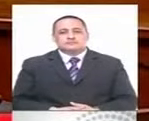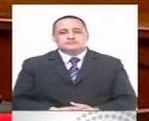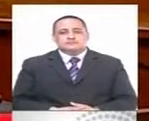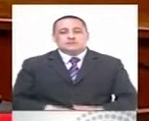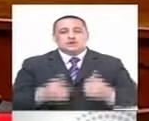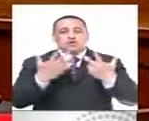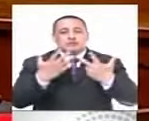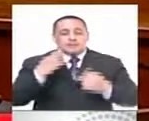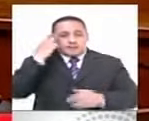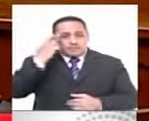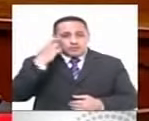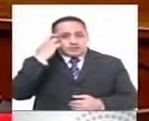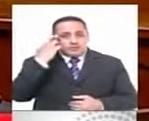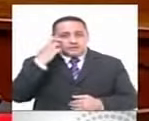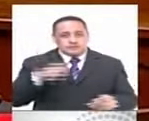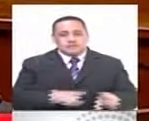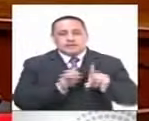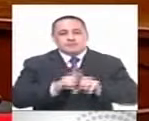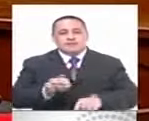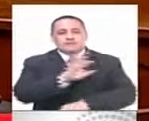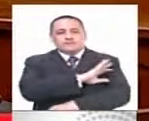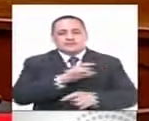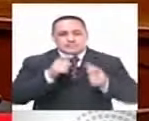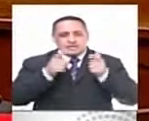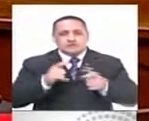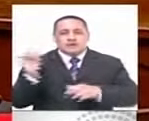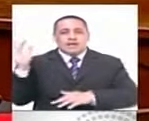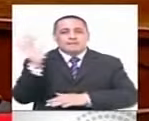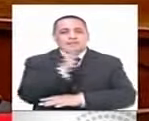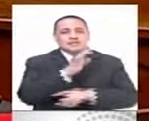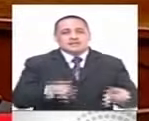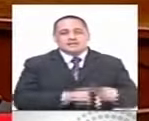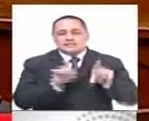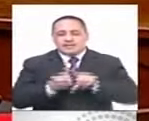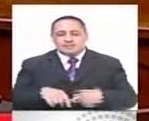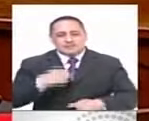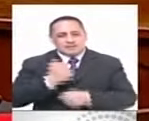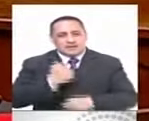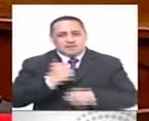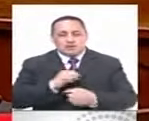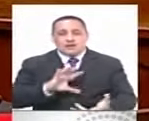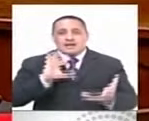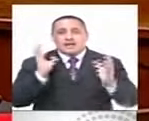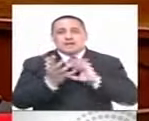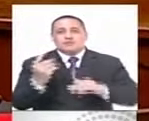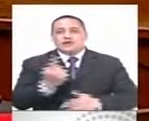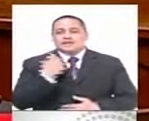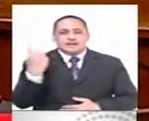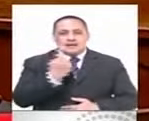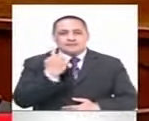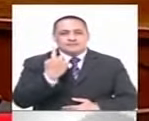Octava política, fiscalización ambiental y acción frente al cambio climático.